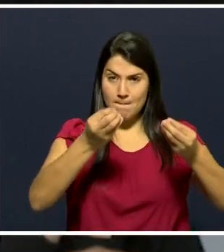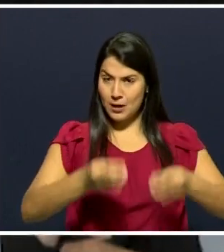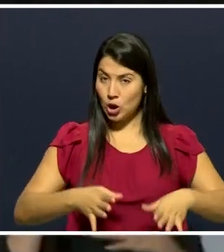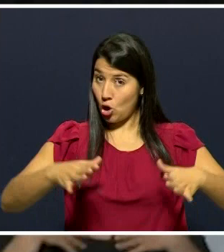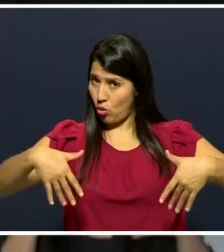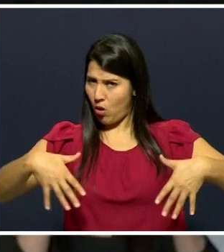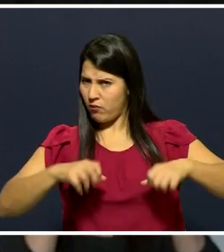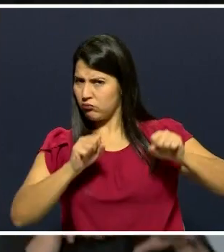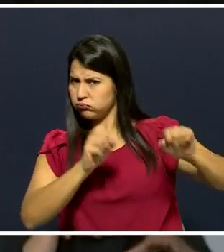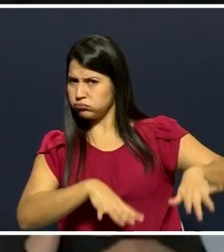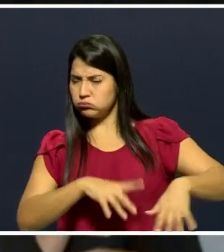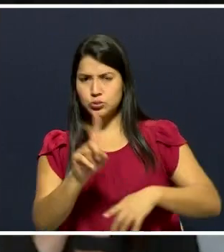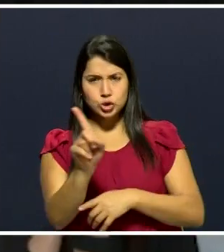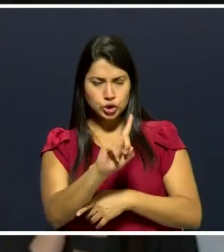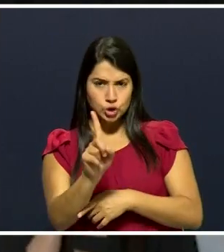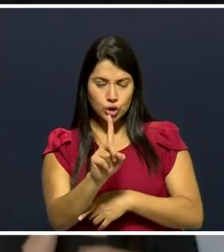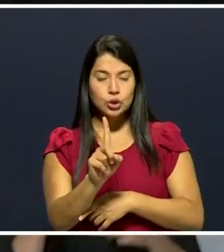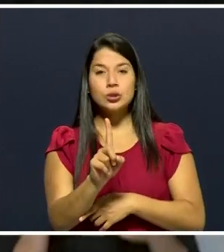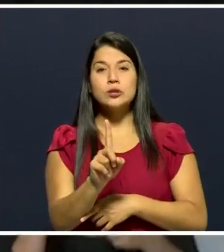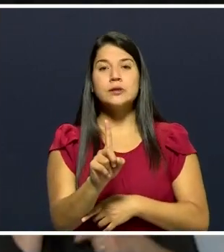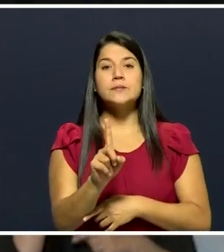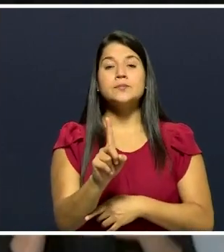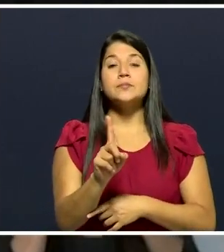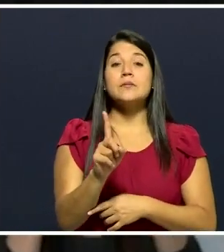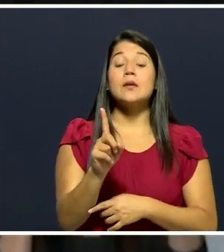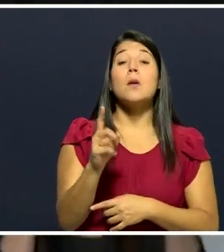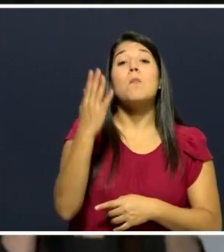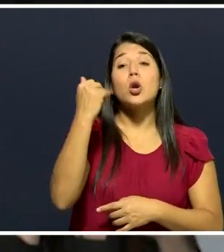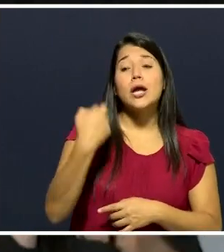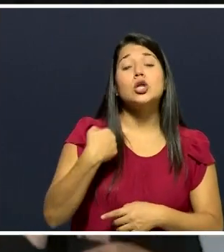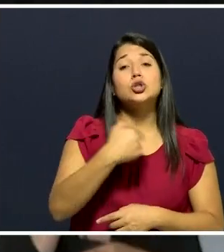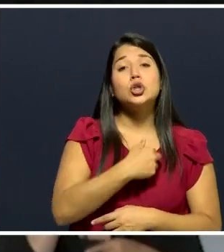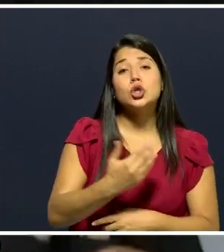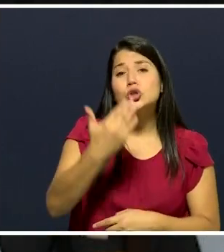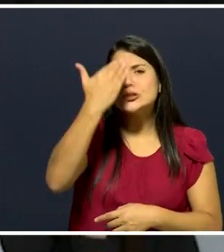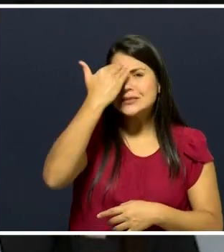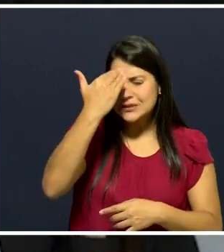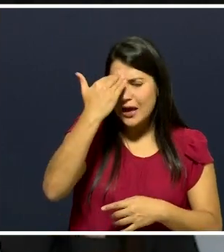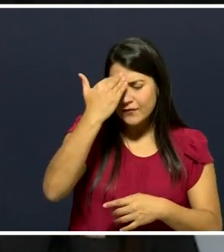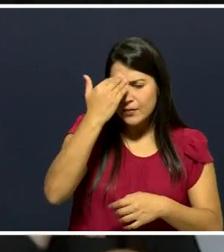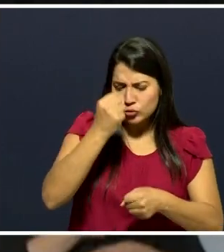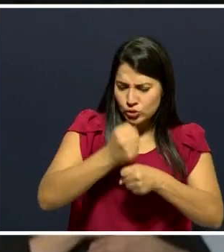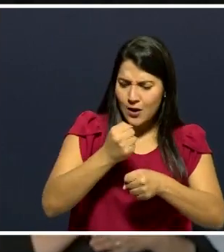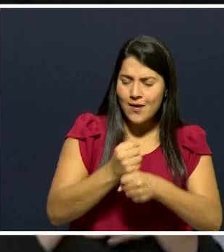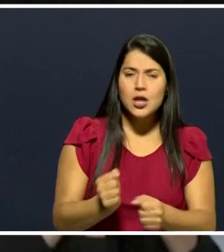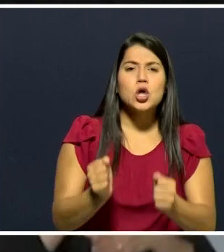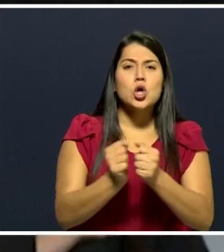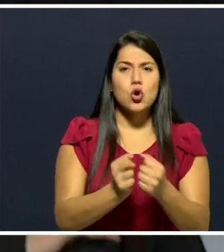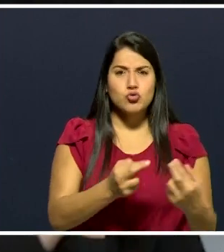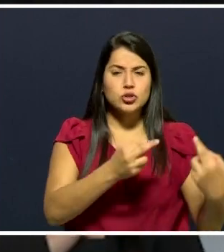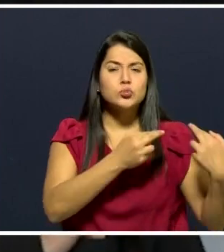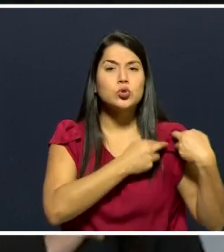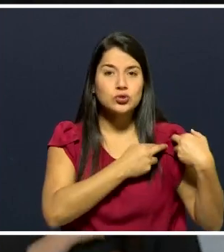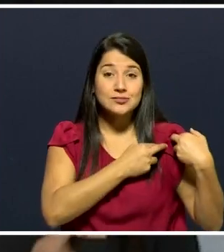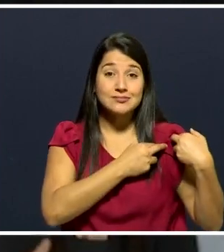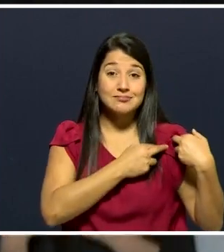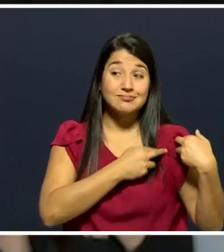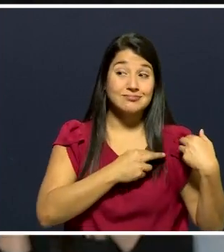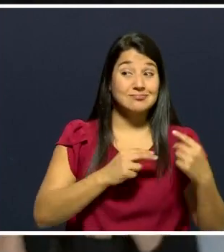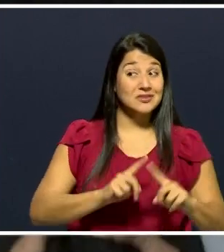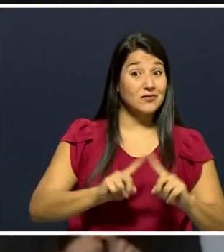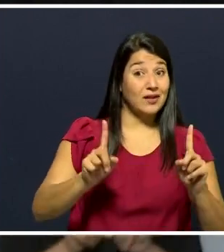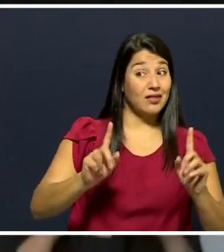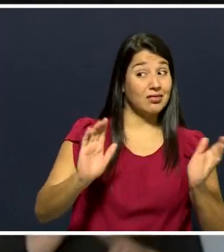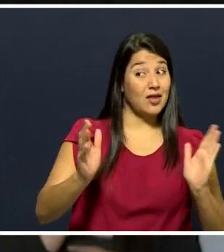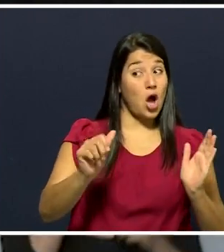ellas y ni siquiera siendo oposición porque ha sabido construir y actuar con responsabilidad, a diferencia de otros